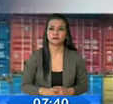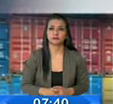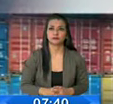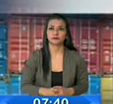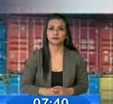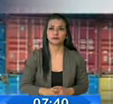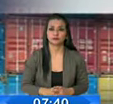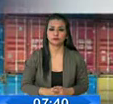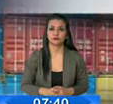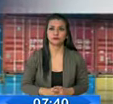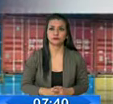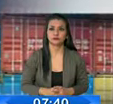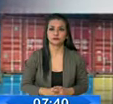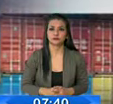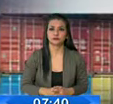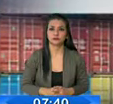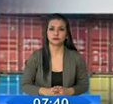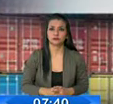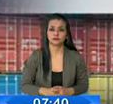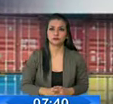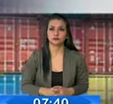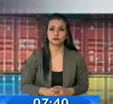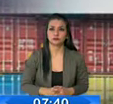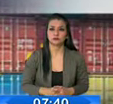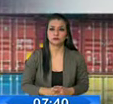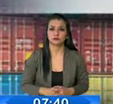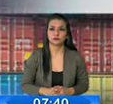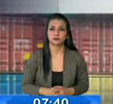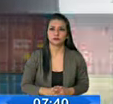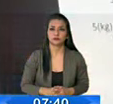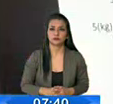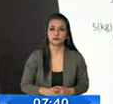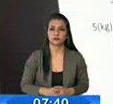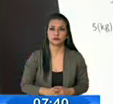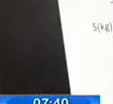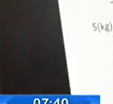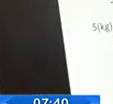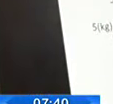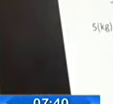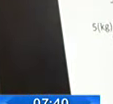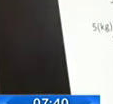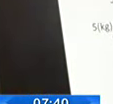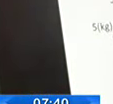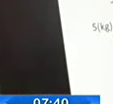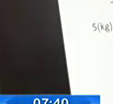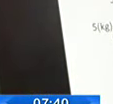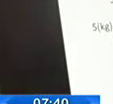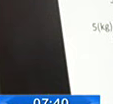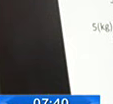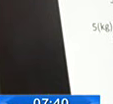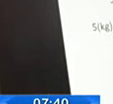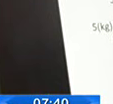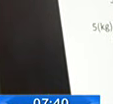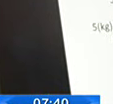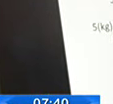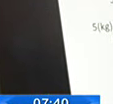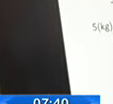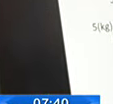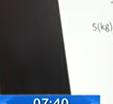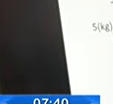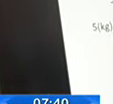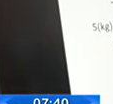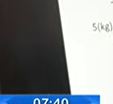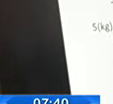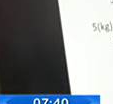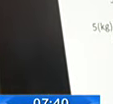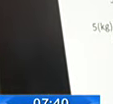gramos por los 10 centavos fijados en la tasa. Si es un paquete de 5 kilogramos, lo multiplicamos por 1000